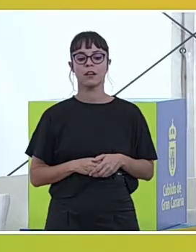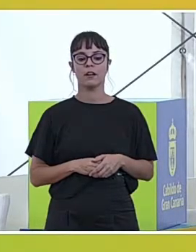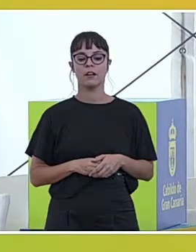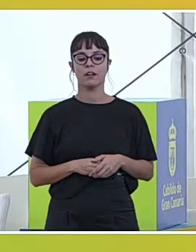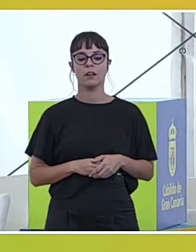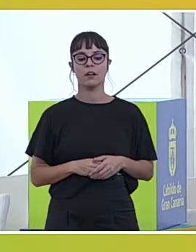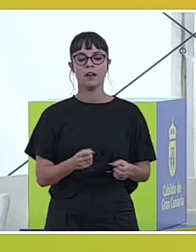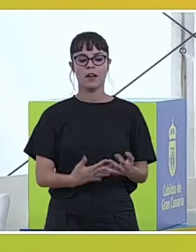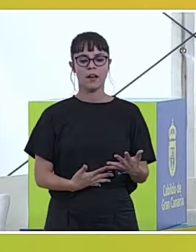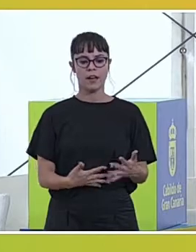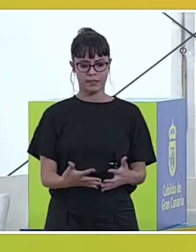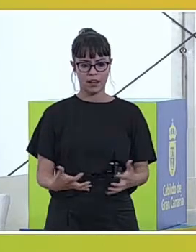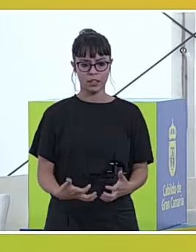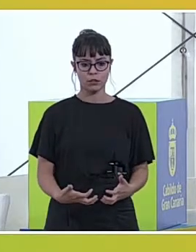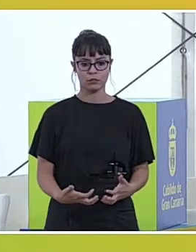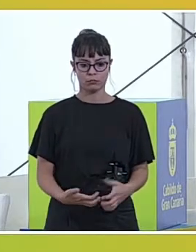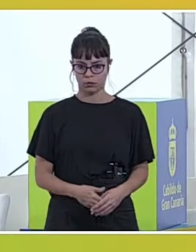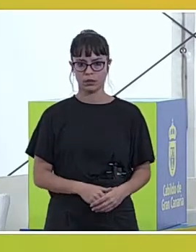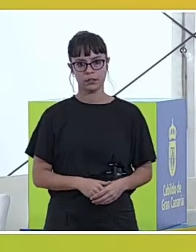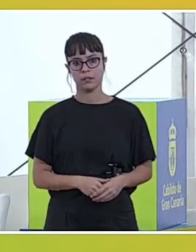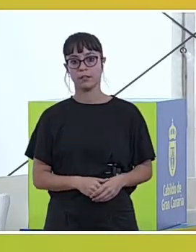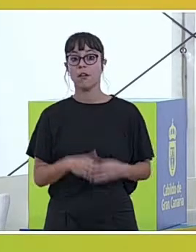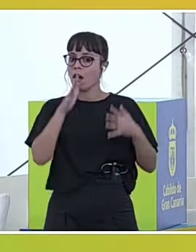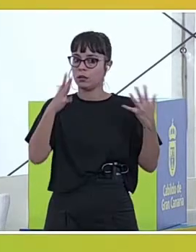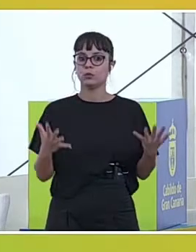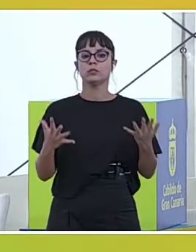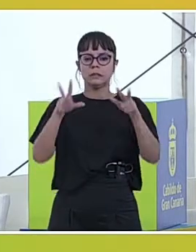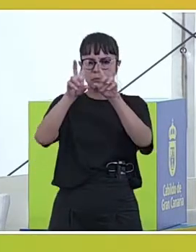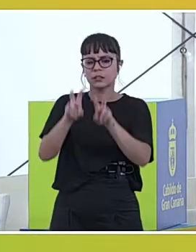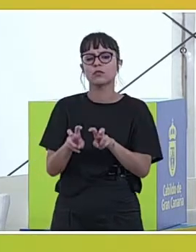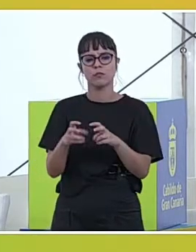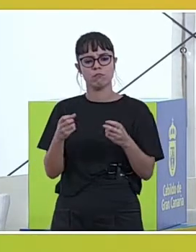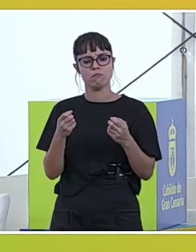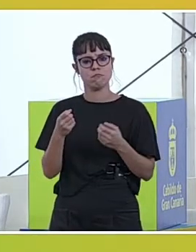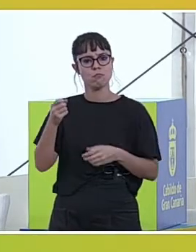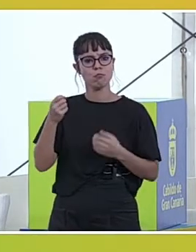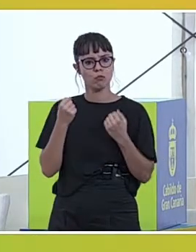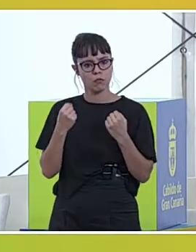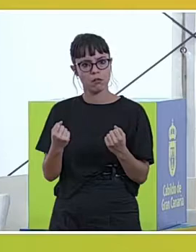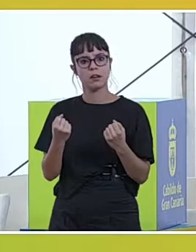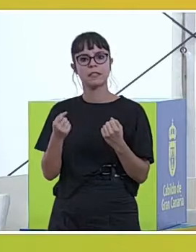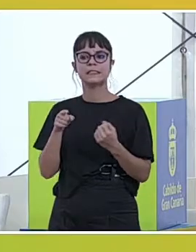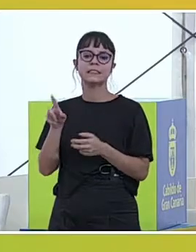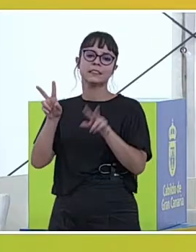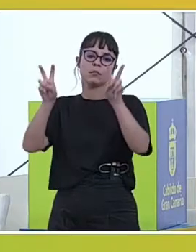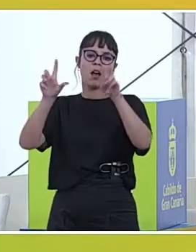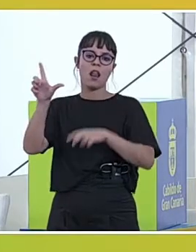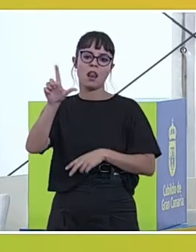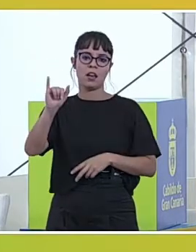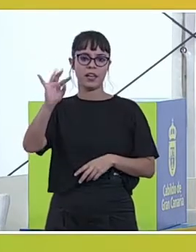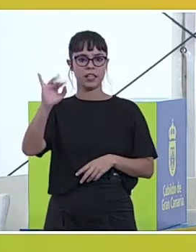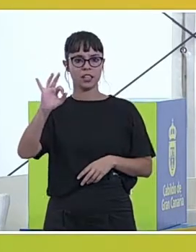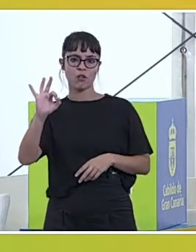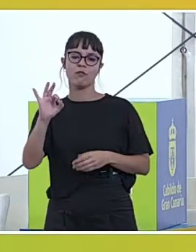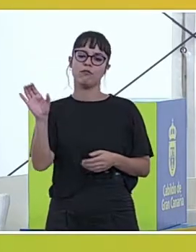tan necesario en estos días. Pues hay muchísimos estudios planteando cómo extraer litio de la salmuera. Y bueno, otro